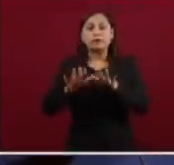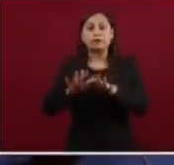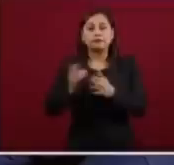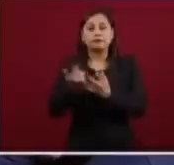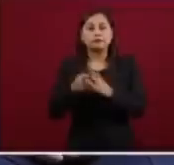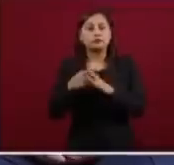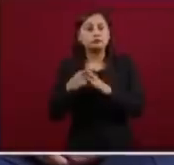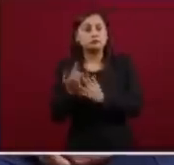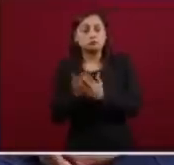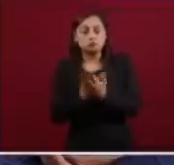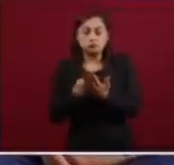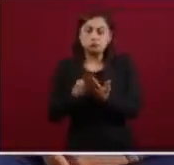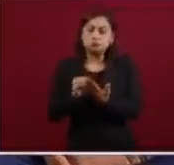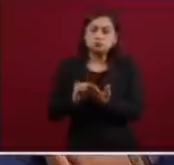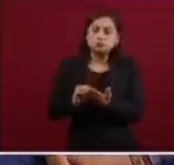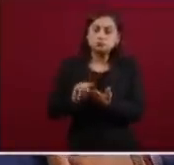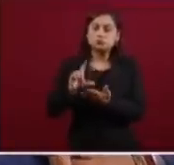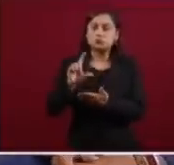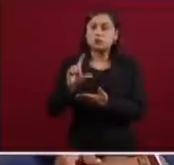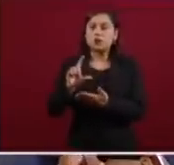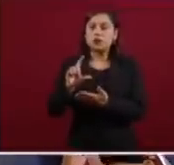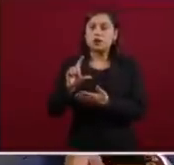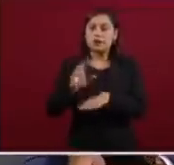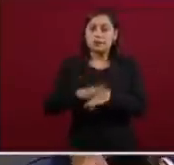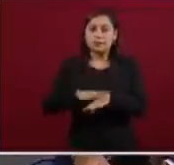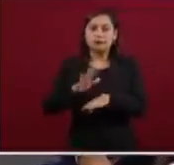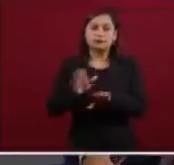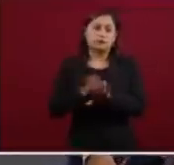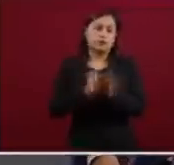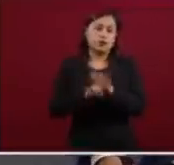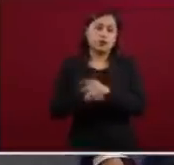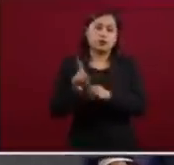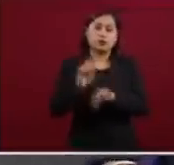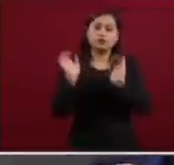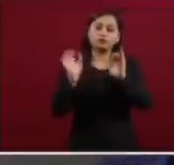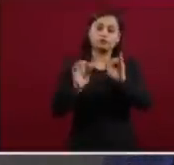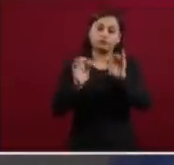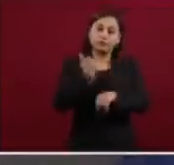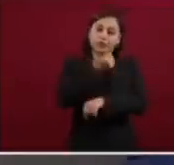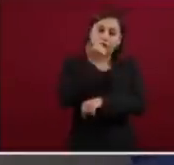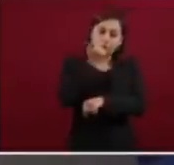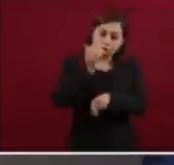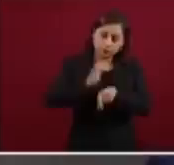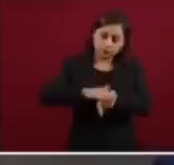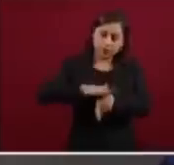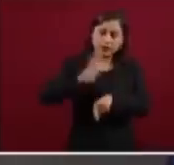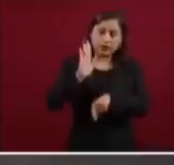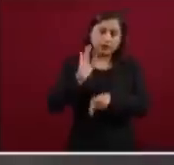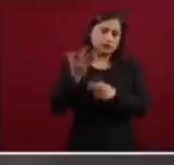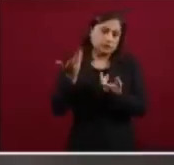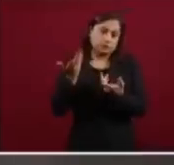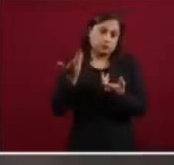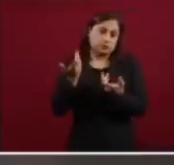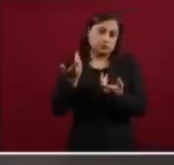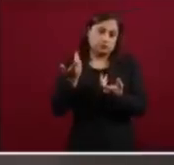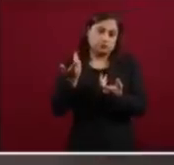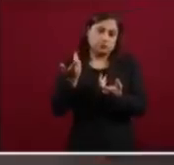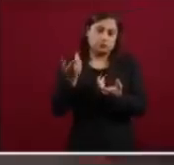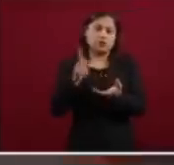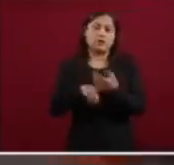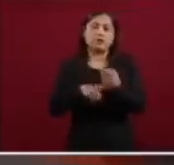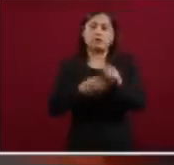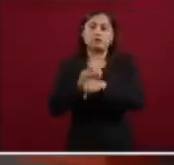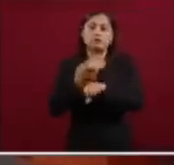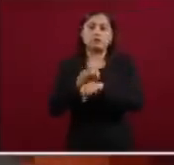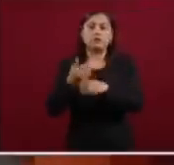aumenta la matrícula de alumnos en un estado más de lo